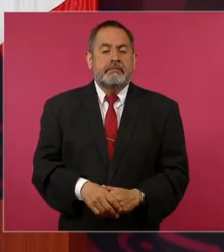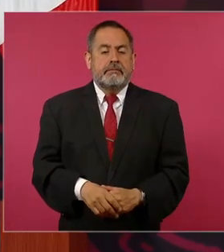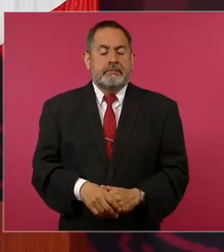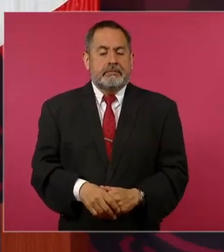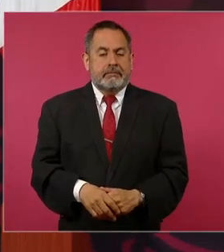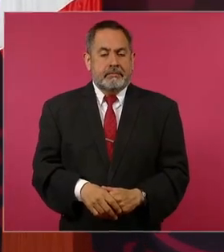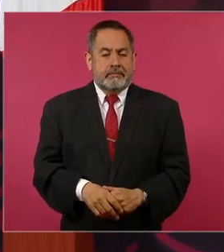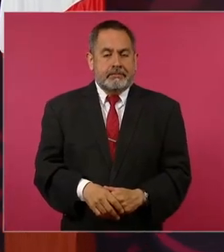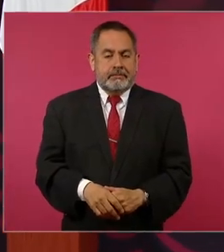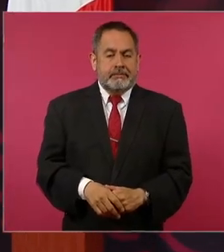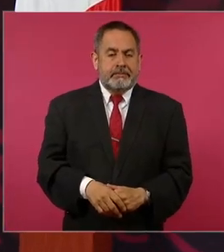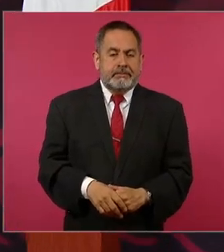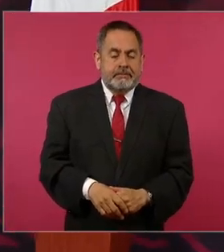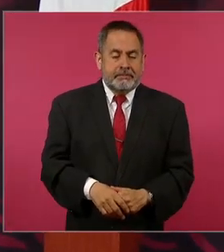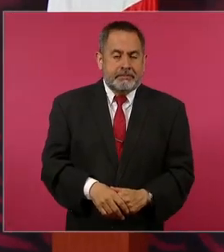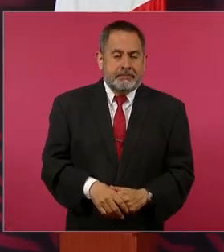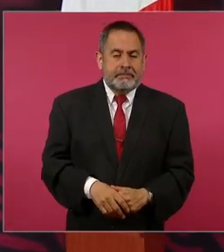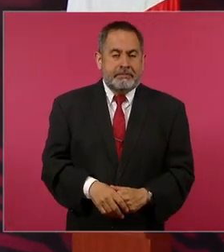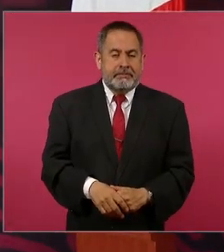no